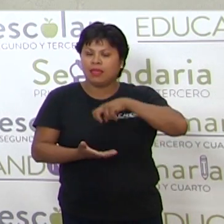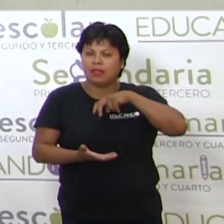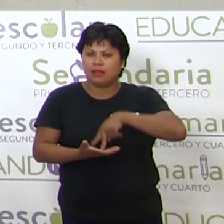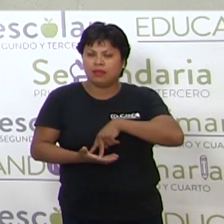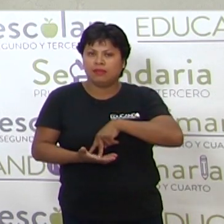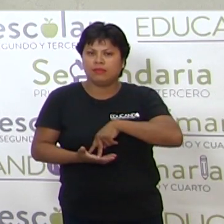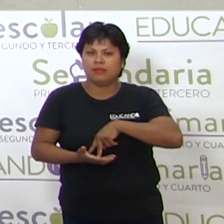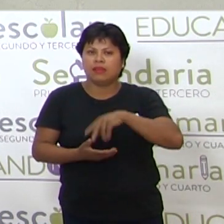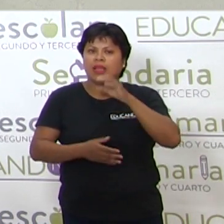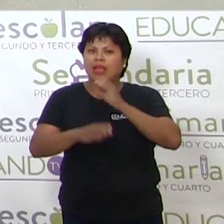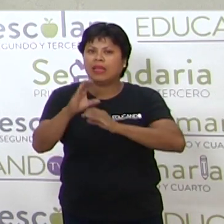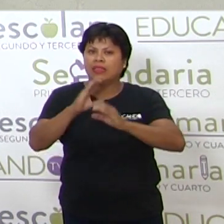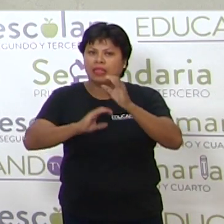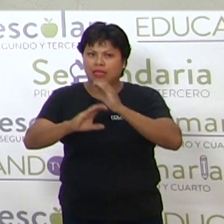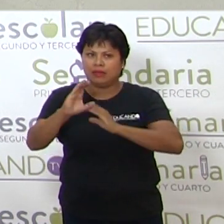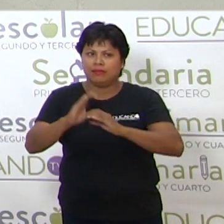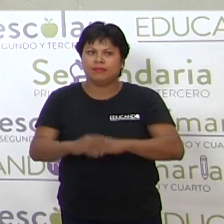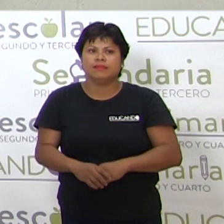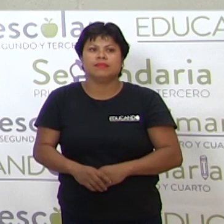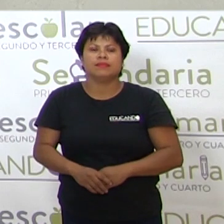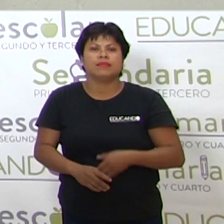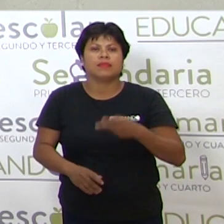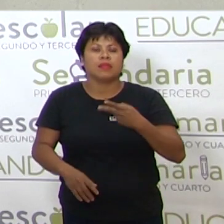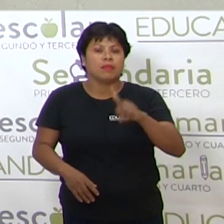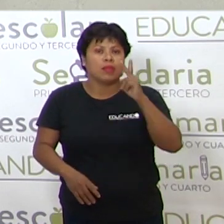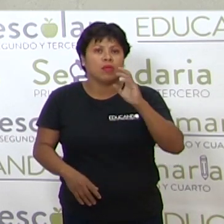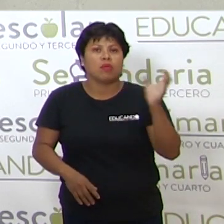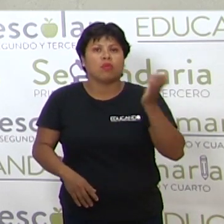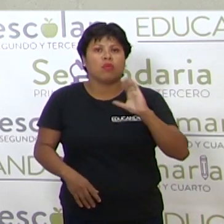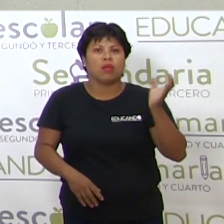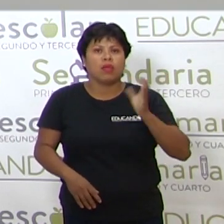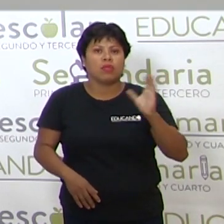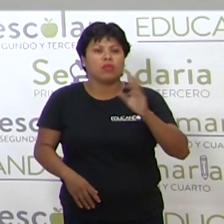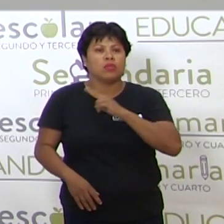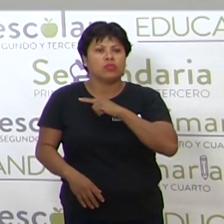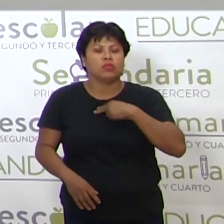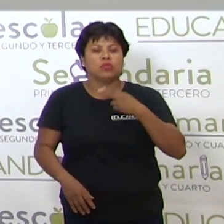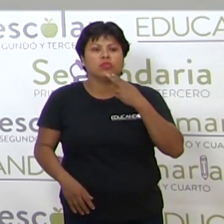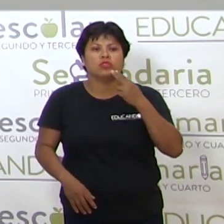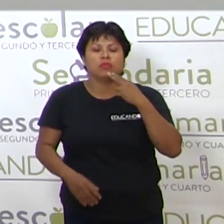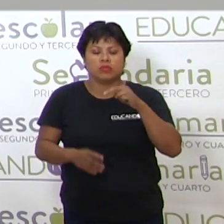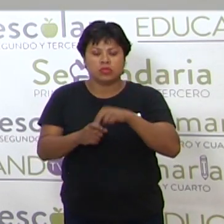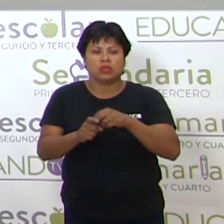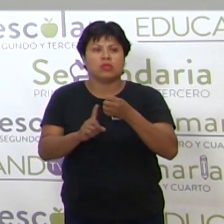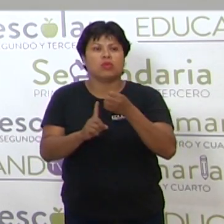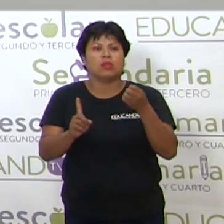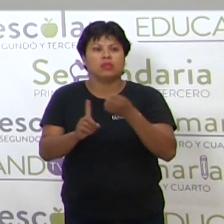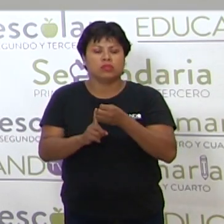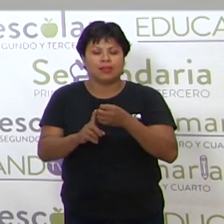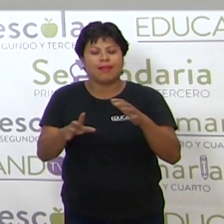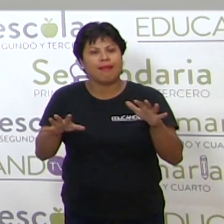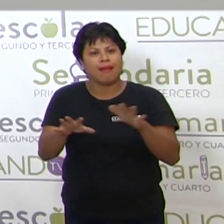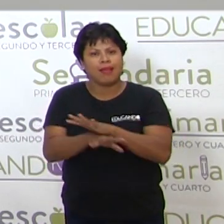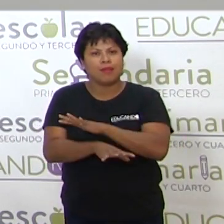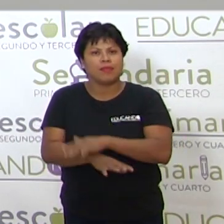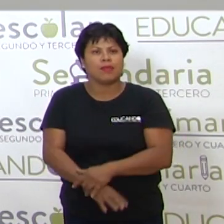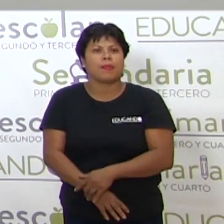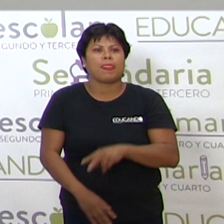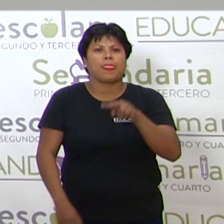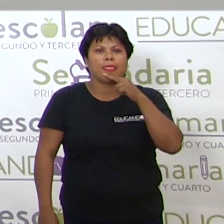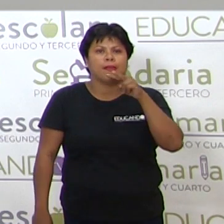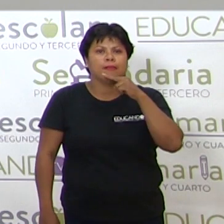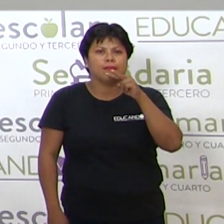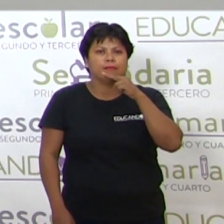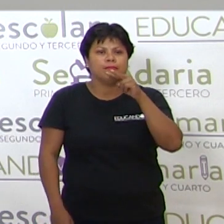cantar pero cuando los usamos en una oración cambian los verbos